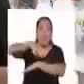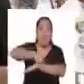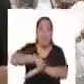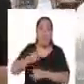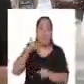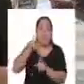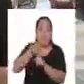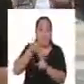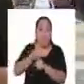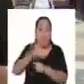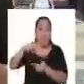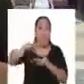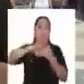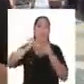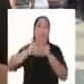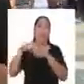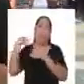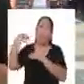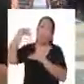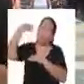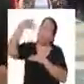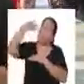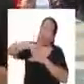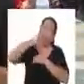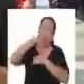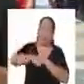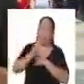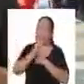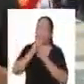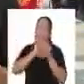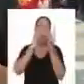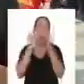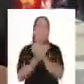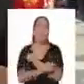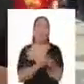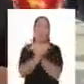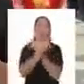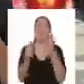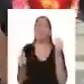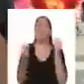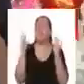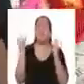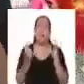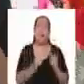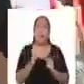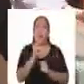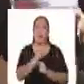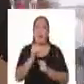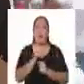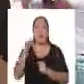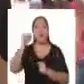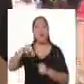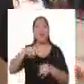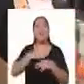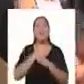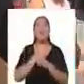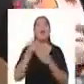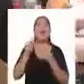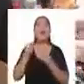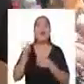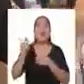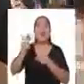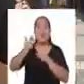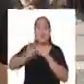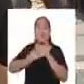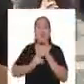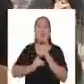Lima. Este no es un fenómeno que va a cambiar rápidamente, porque tiene que ver con la forma como se desarrolla el